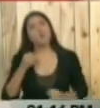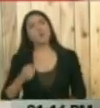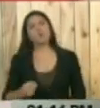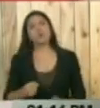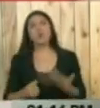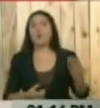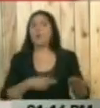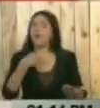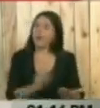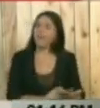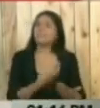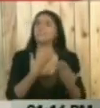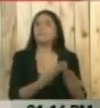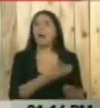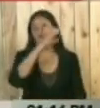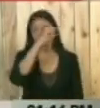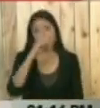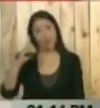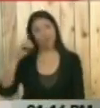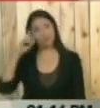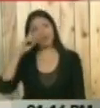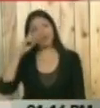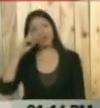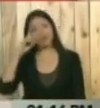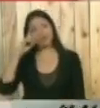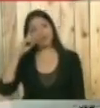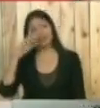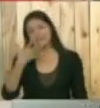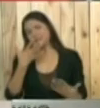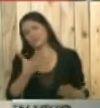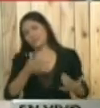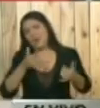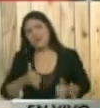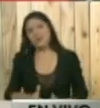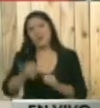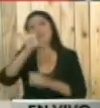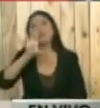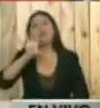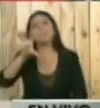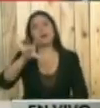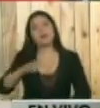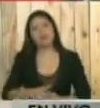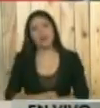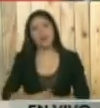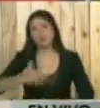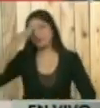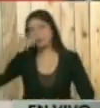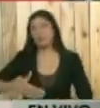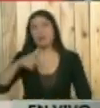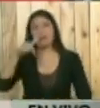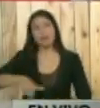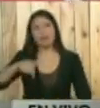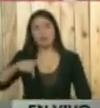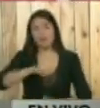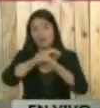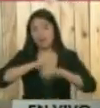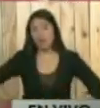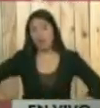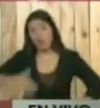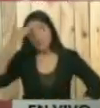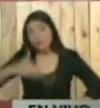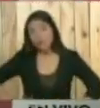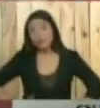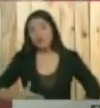a un hermano llamado Diosdado Cabello, digno hijo de la patria, digno soldado de nuestra Fuerza Armada,